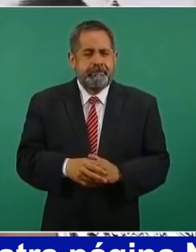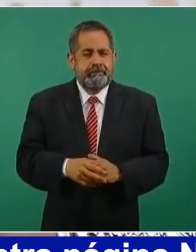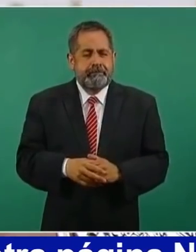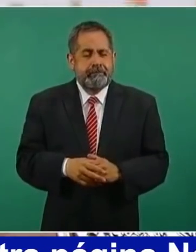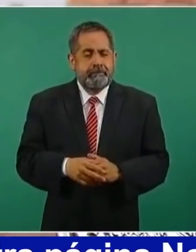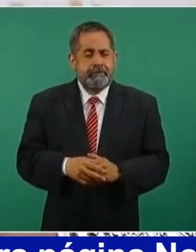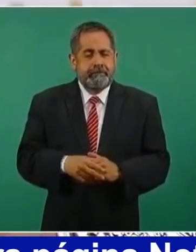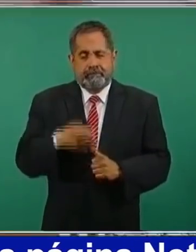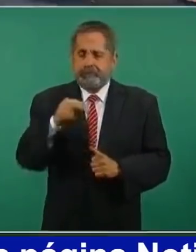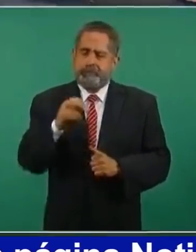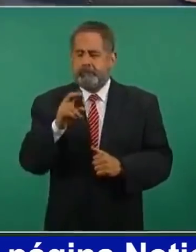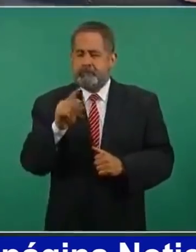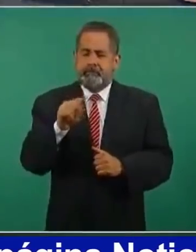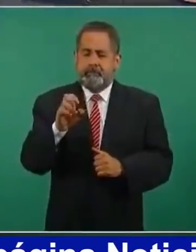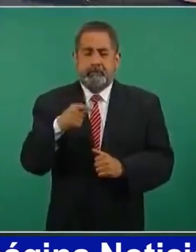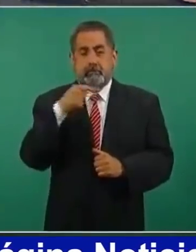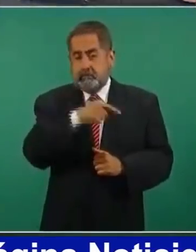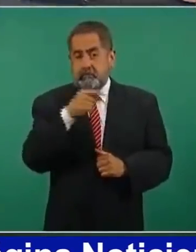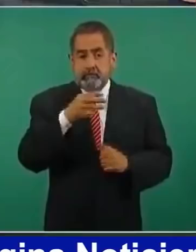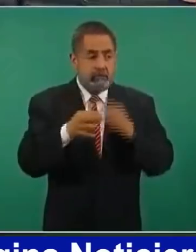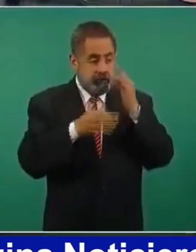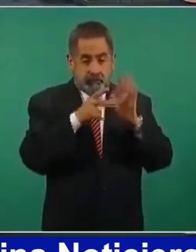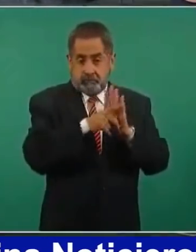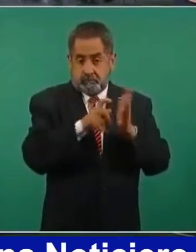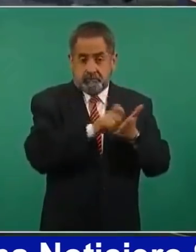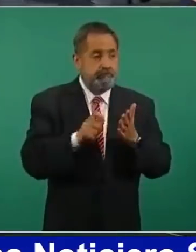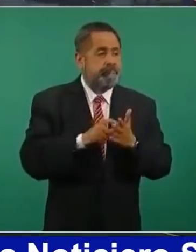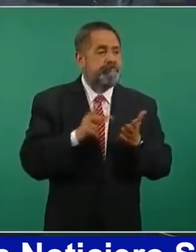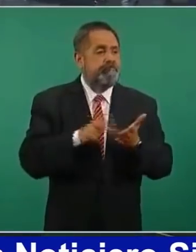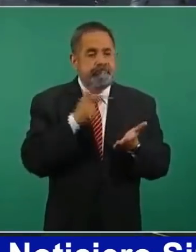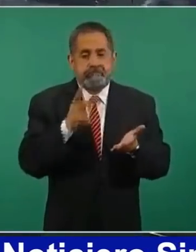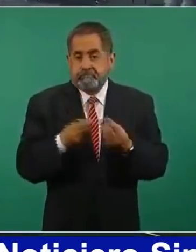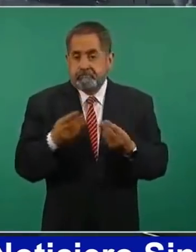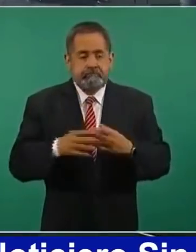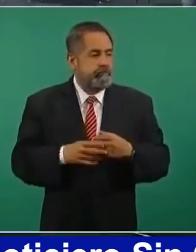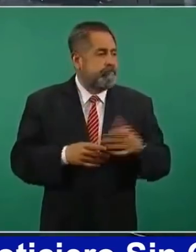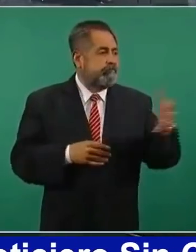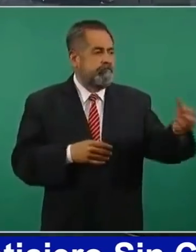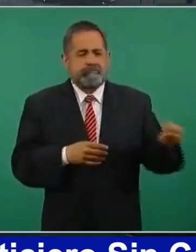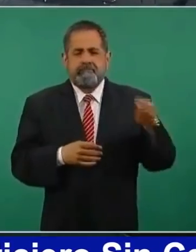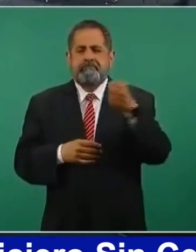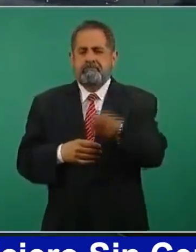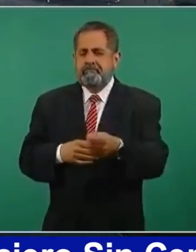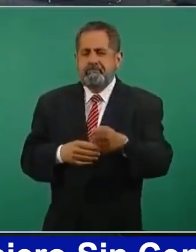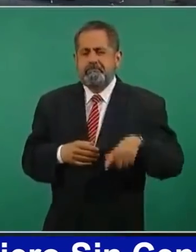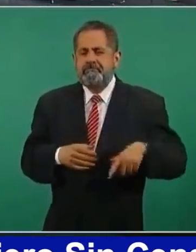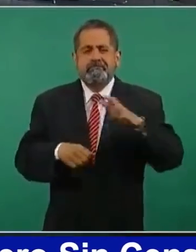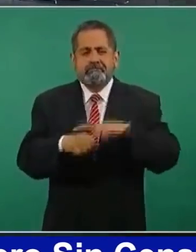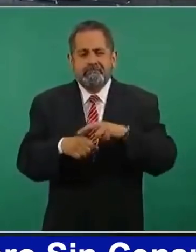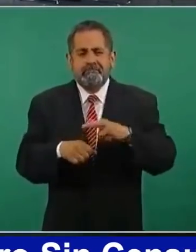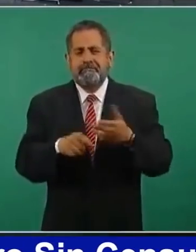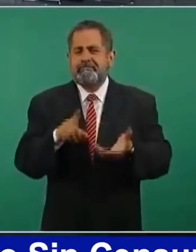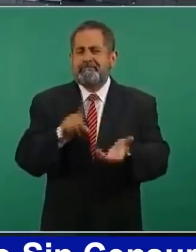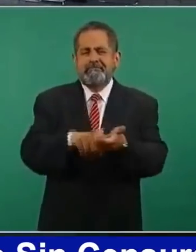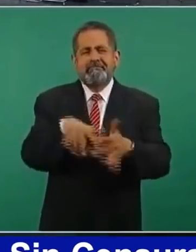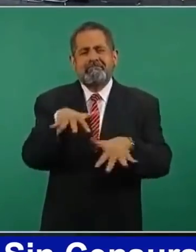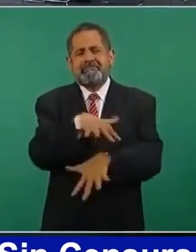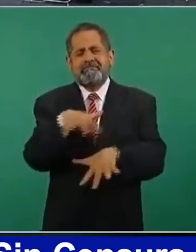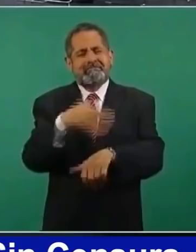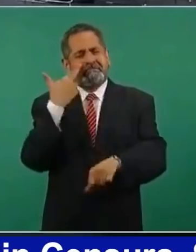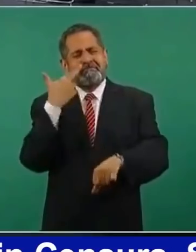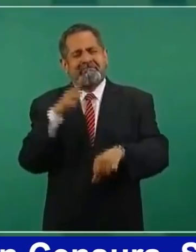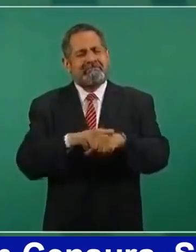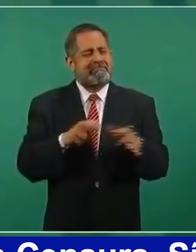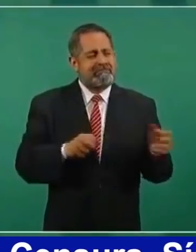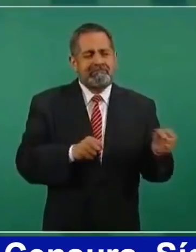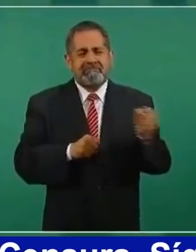de que ha puesto varios gobernadores y puro gobernador mediocre y ladrón, y